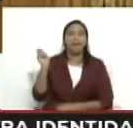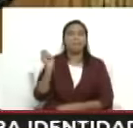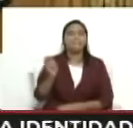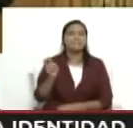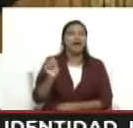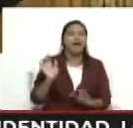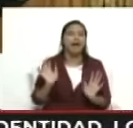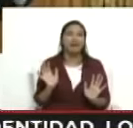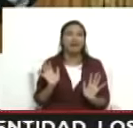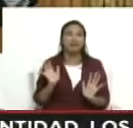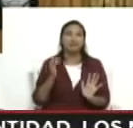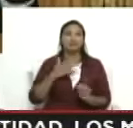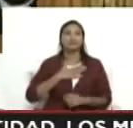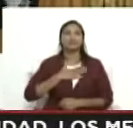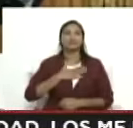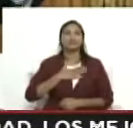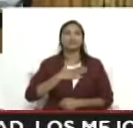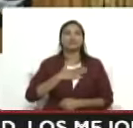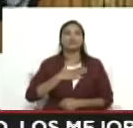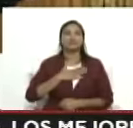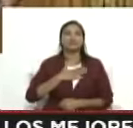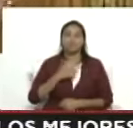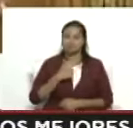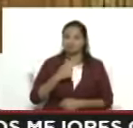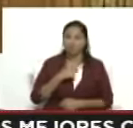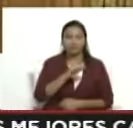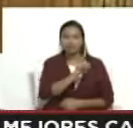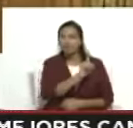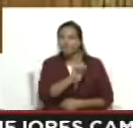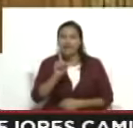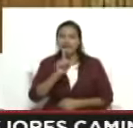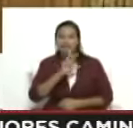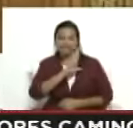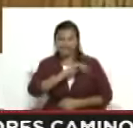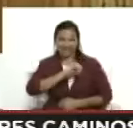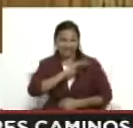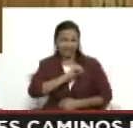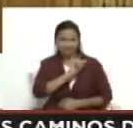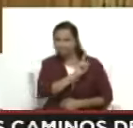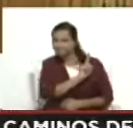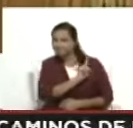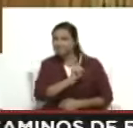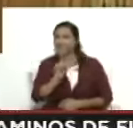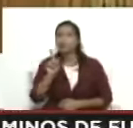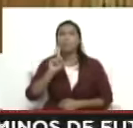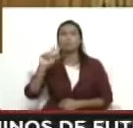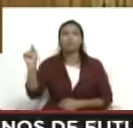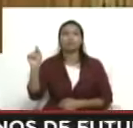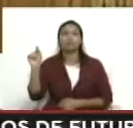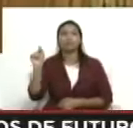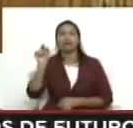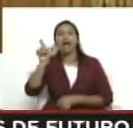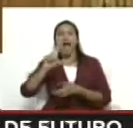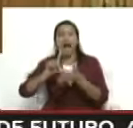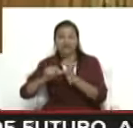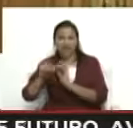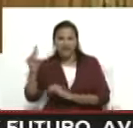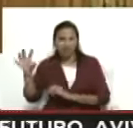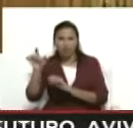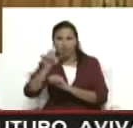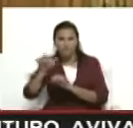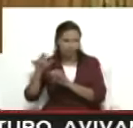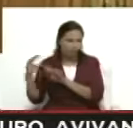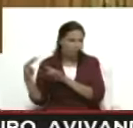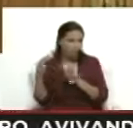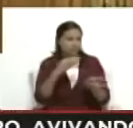Y preparé mi retirada del SEBIN, me fui al SEBIN. Al rato llegaron al SEBIN. No me encontraron.